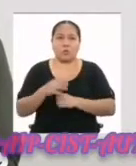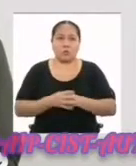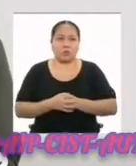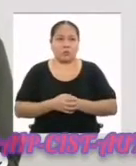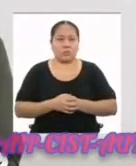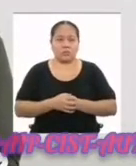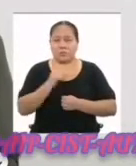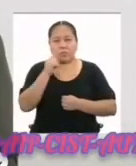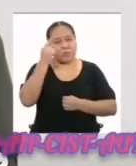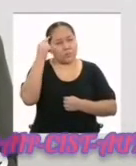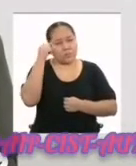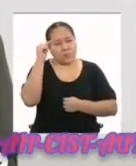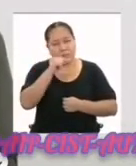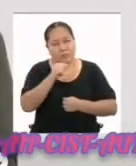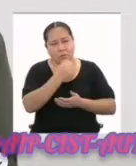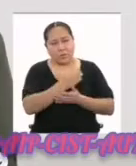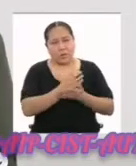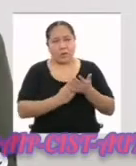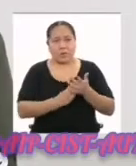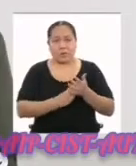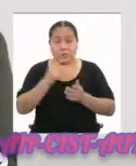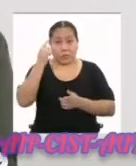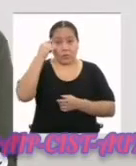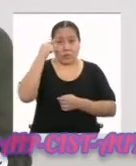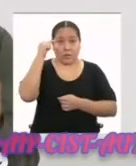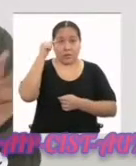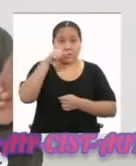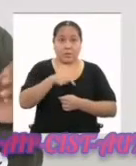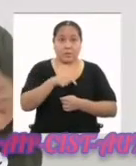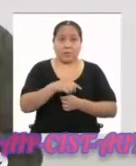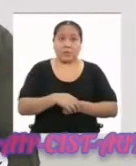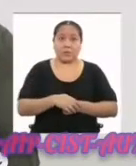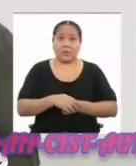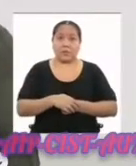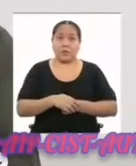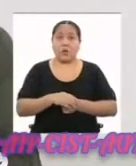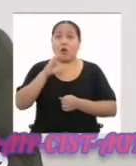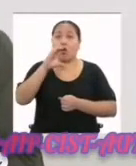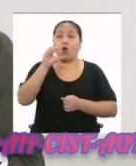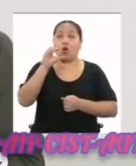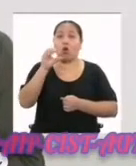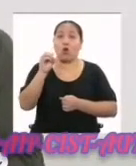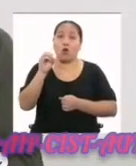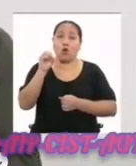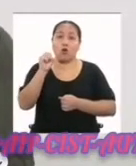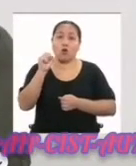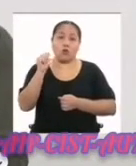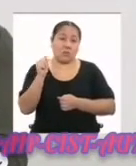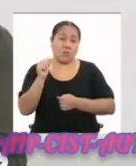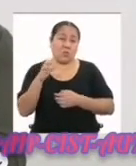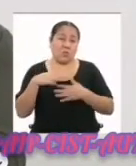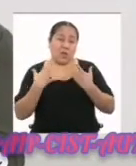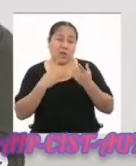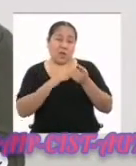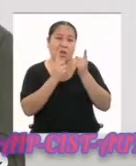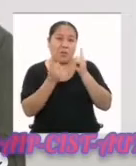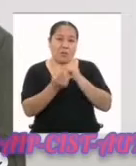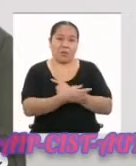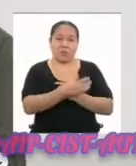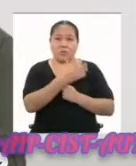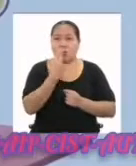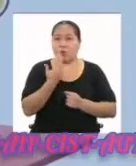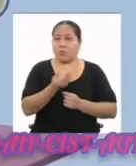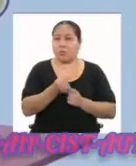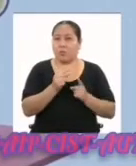este último párrafo, Jonathan? ¿Crees que la palabra cosa puede reemplazarse por otra mejor?